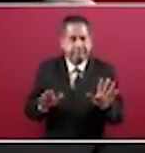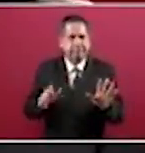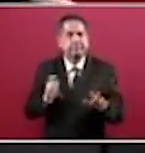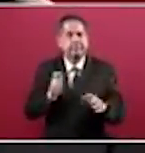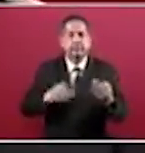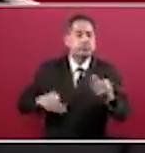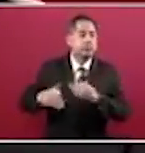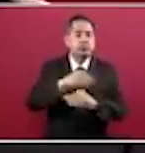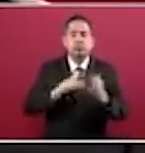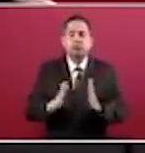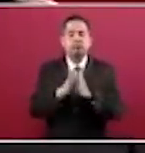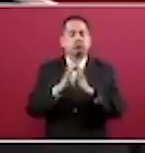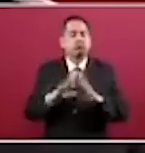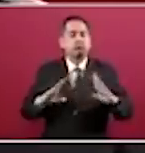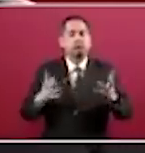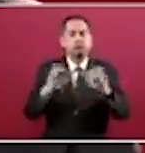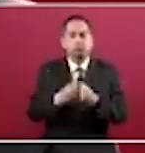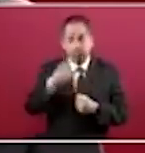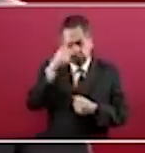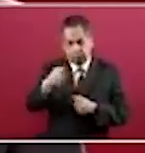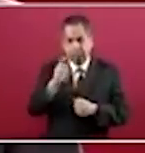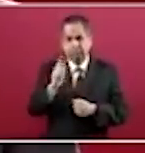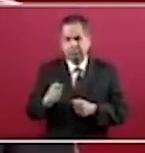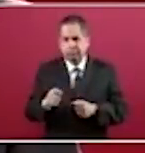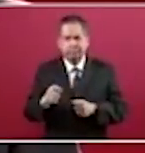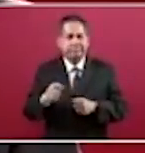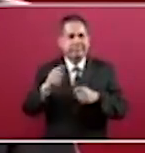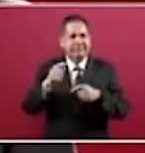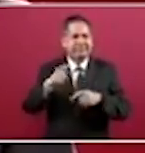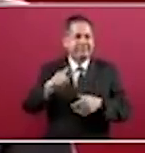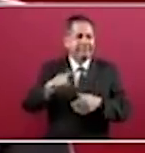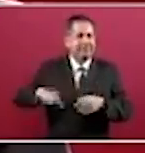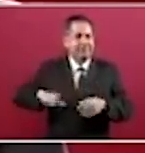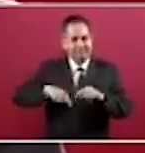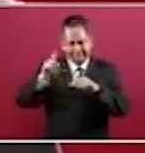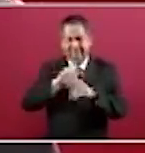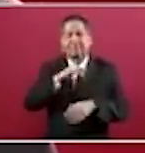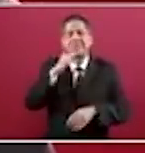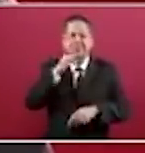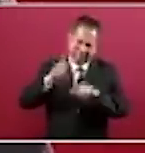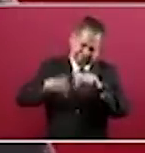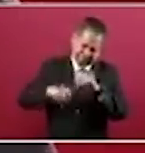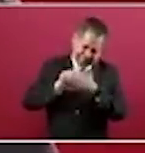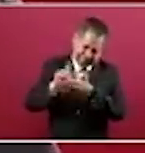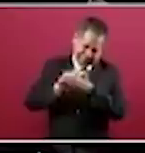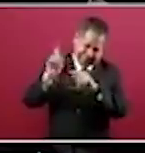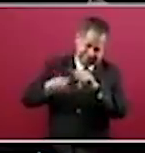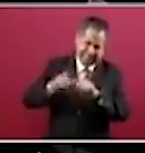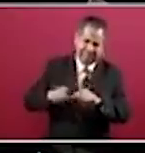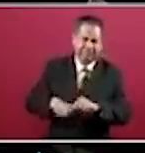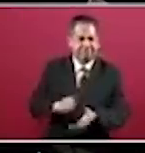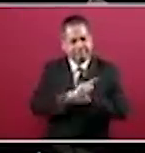todos participemos hasta limpiar de corrupción el gobierno.